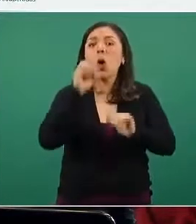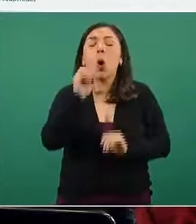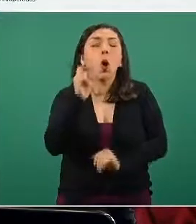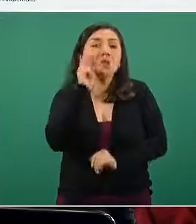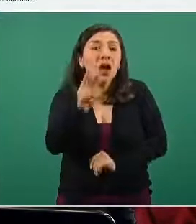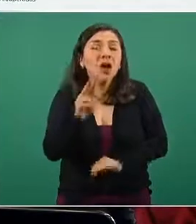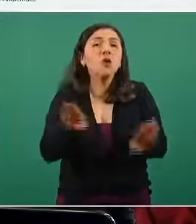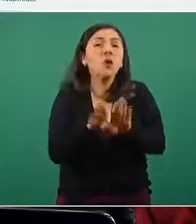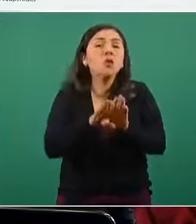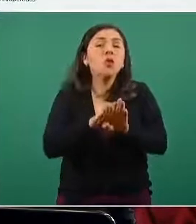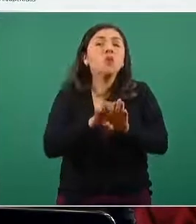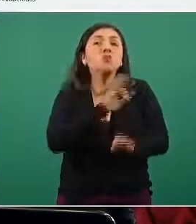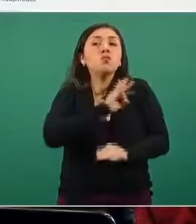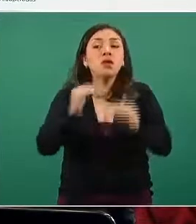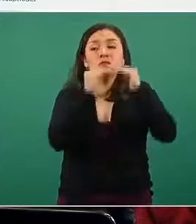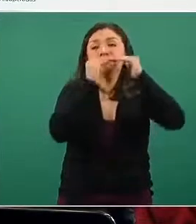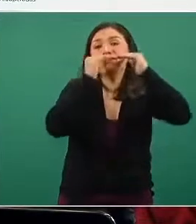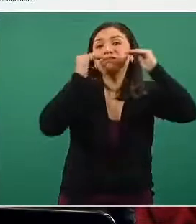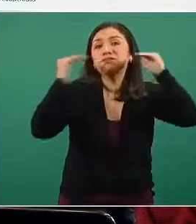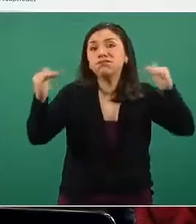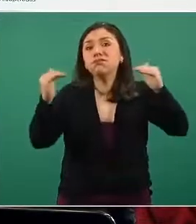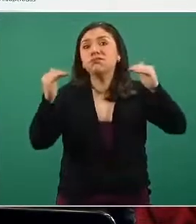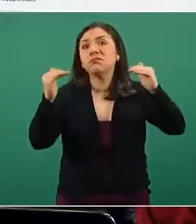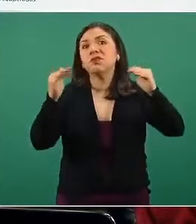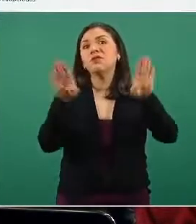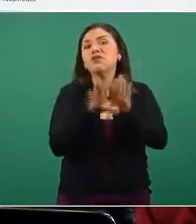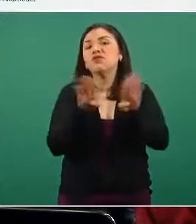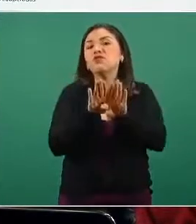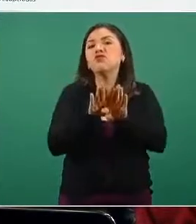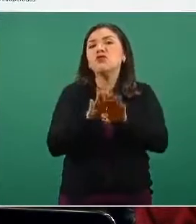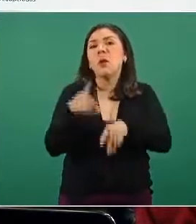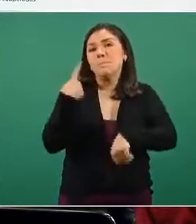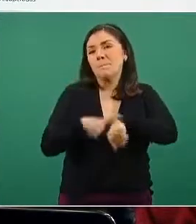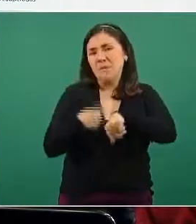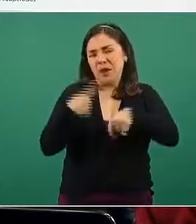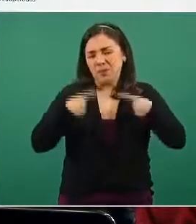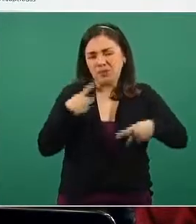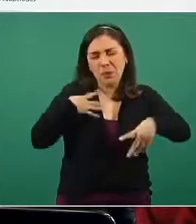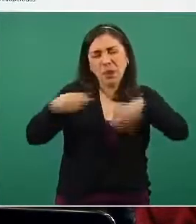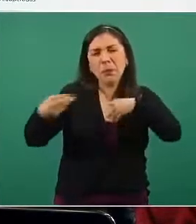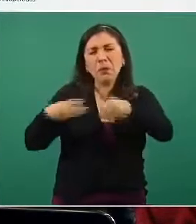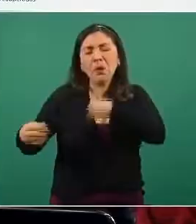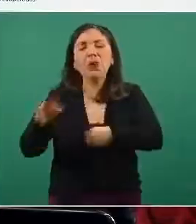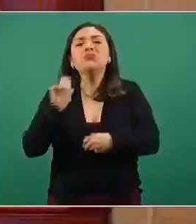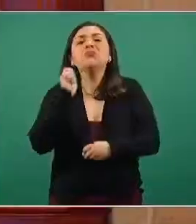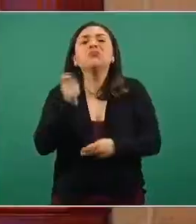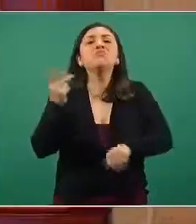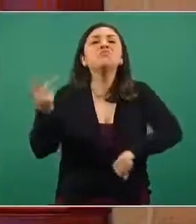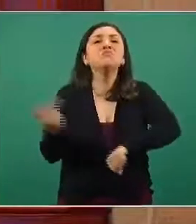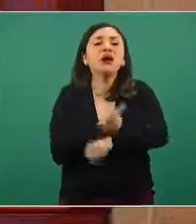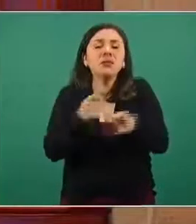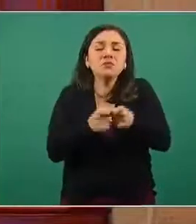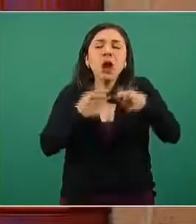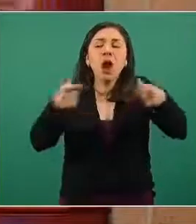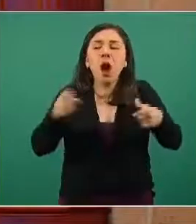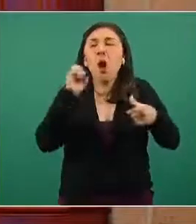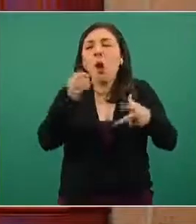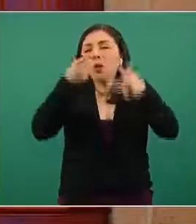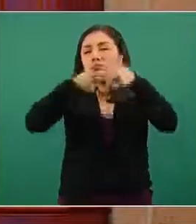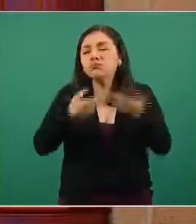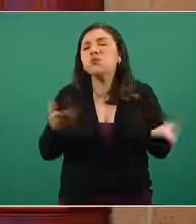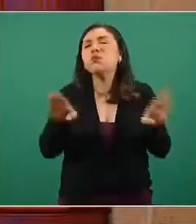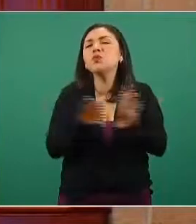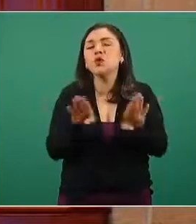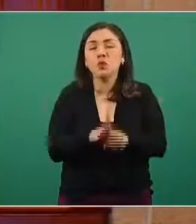comportamiento de alguna meseta alta en función de la transmisión y por lo tanto los casos que se están estimando.